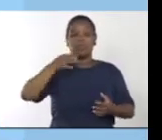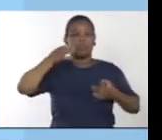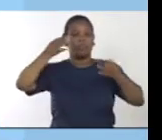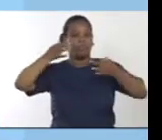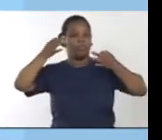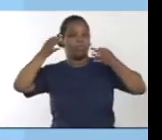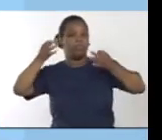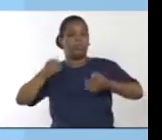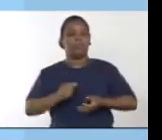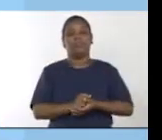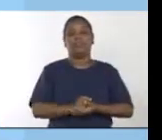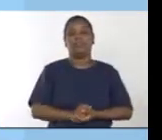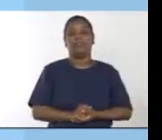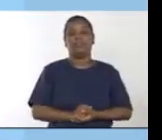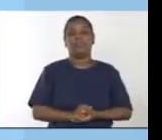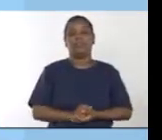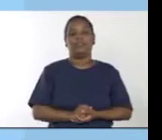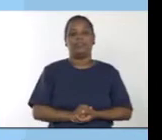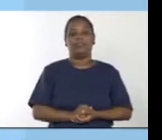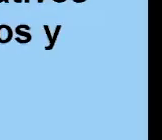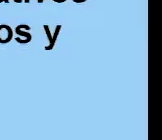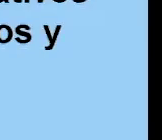textos argumentativos.